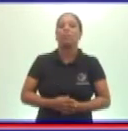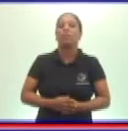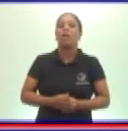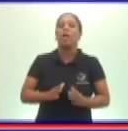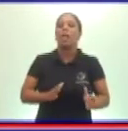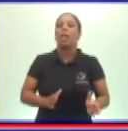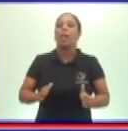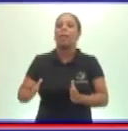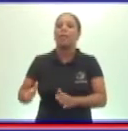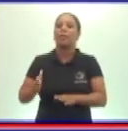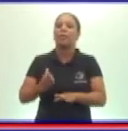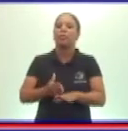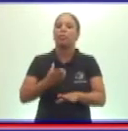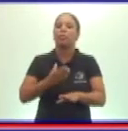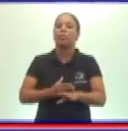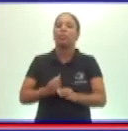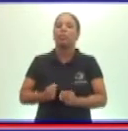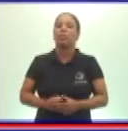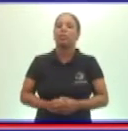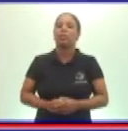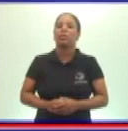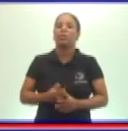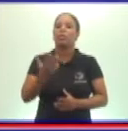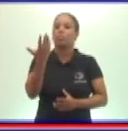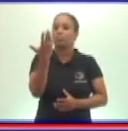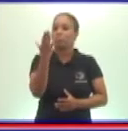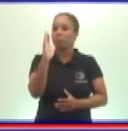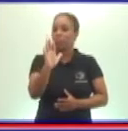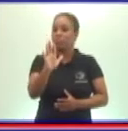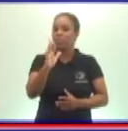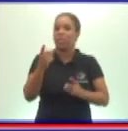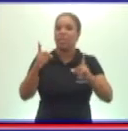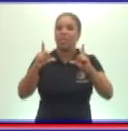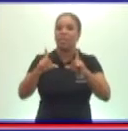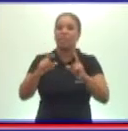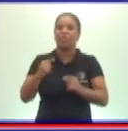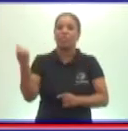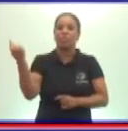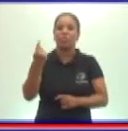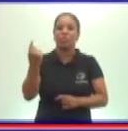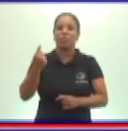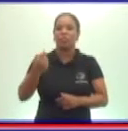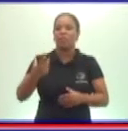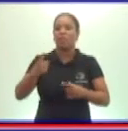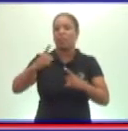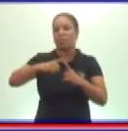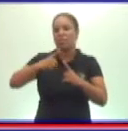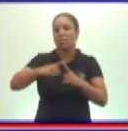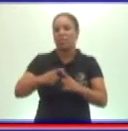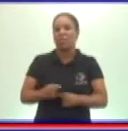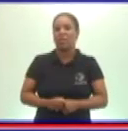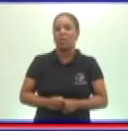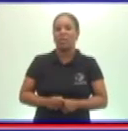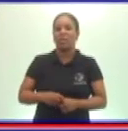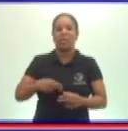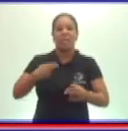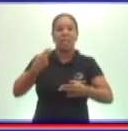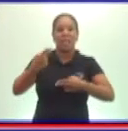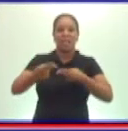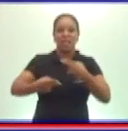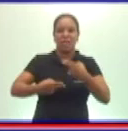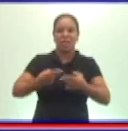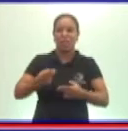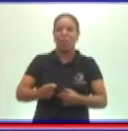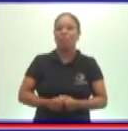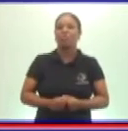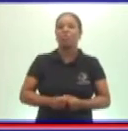parte posterior de dicha ficha, pues sencillamente tu primera actividad independiente, que es la elaboración de